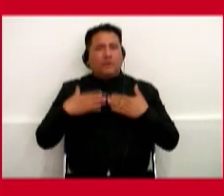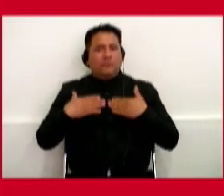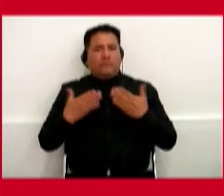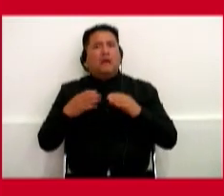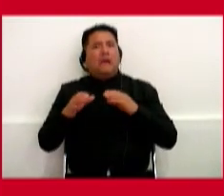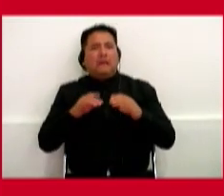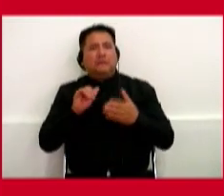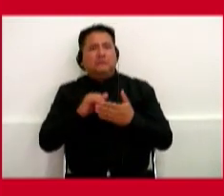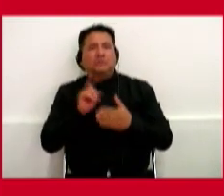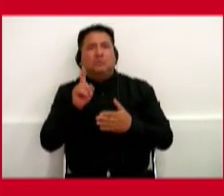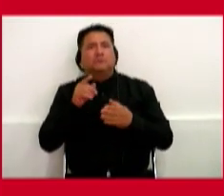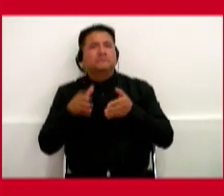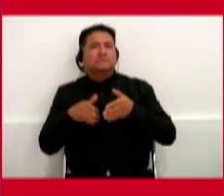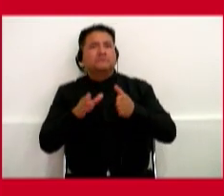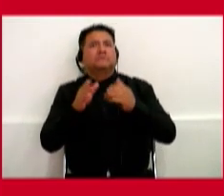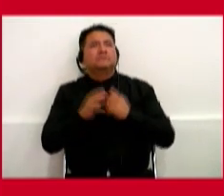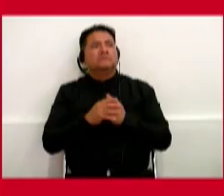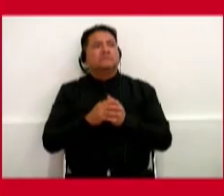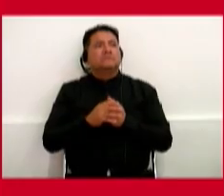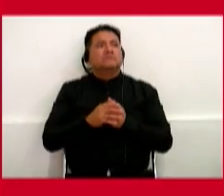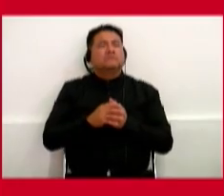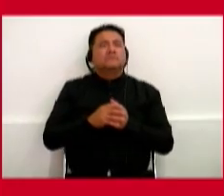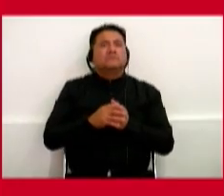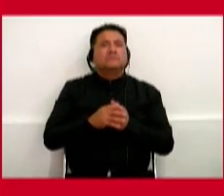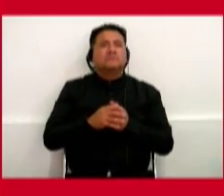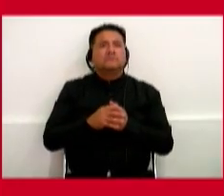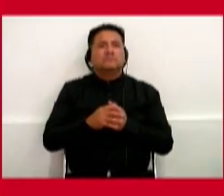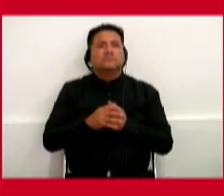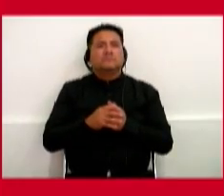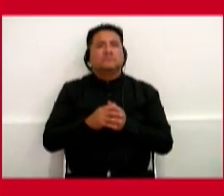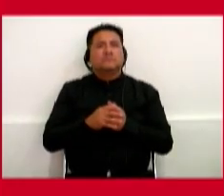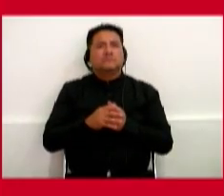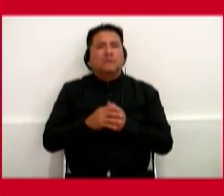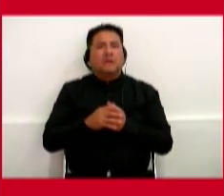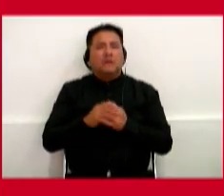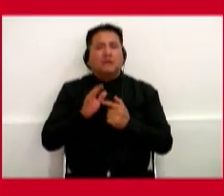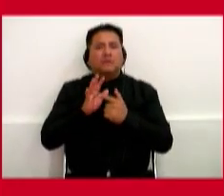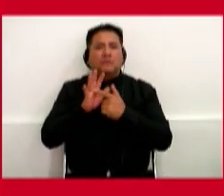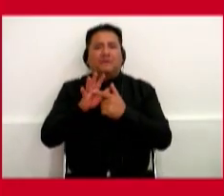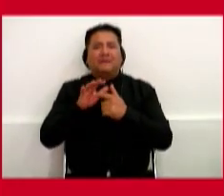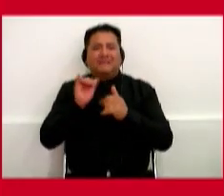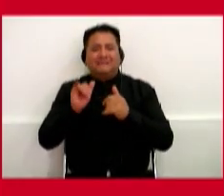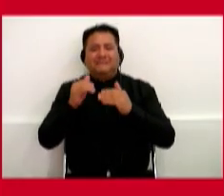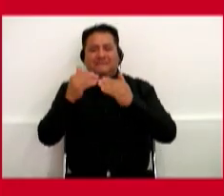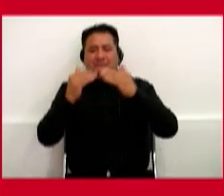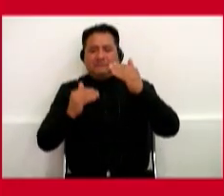método subterráneo, como el caso que se muestra en la siguiente lámina.